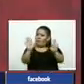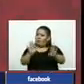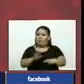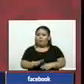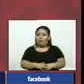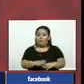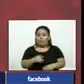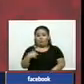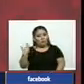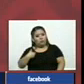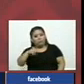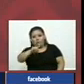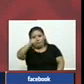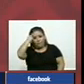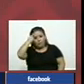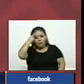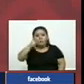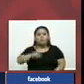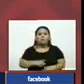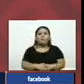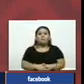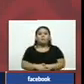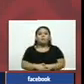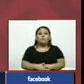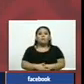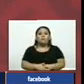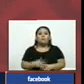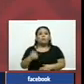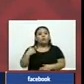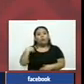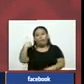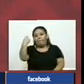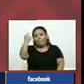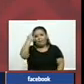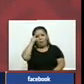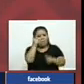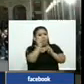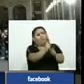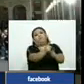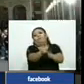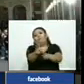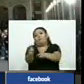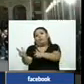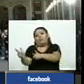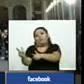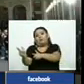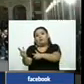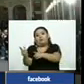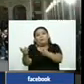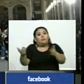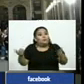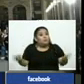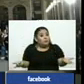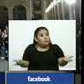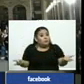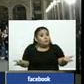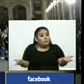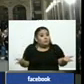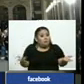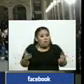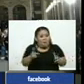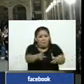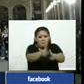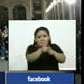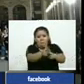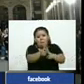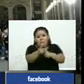no pensamos que acribillando, masacrando con el uso de la